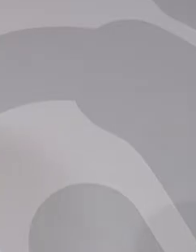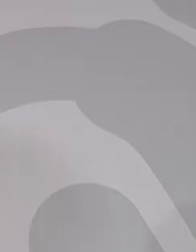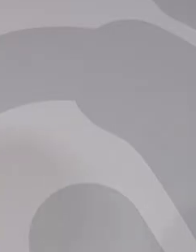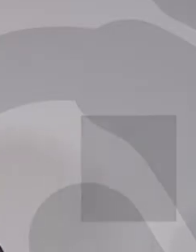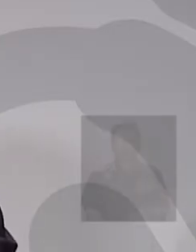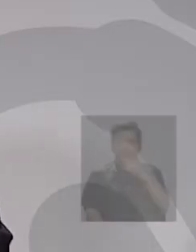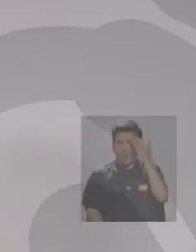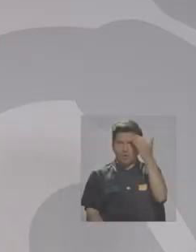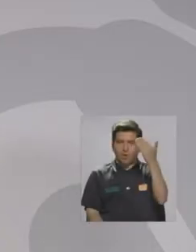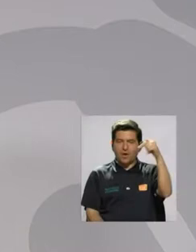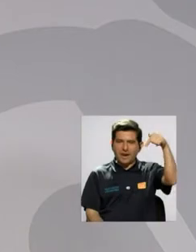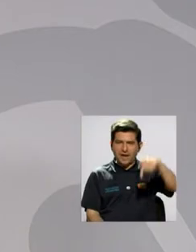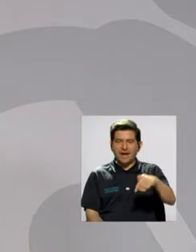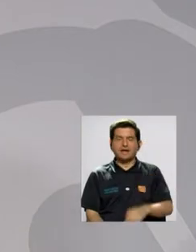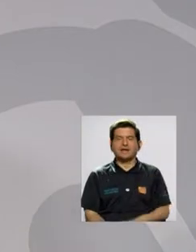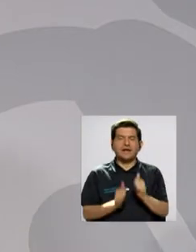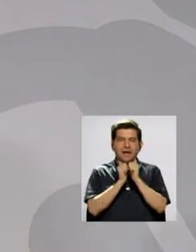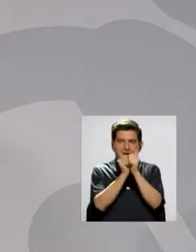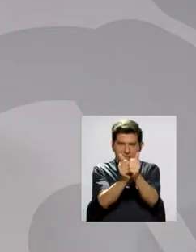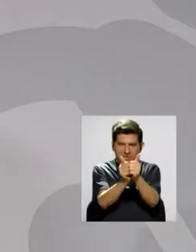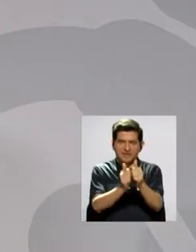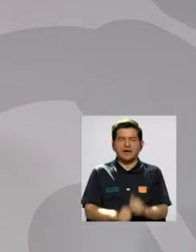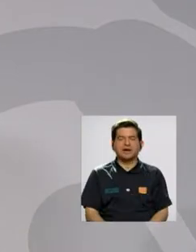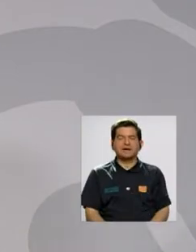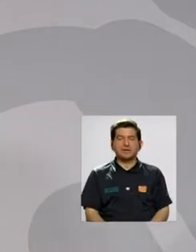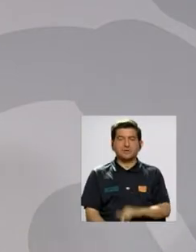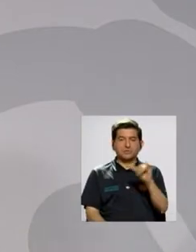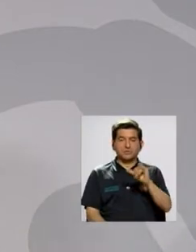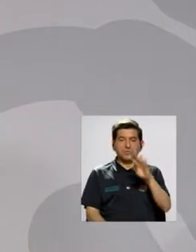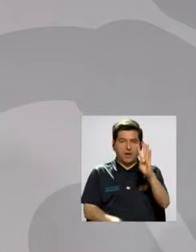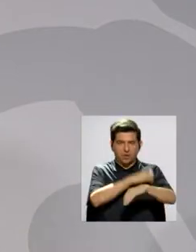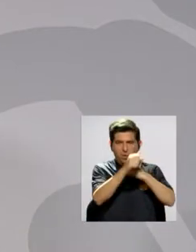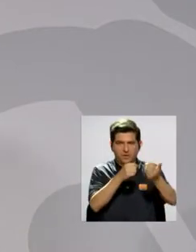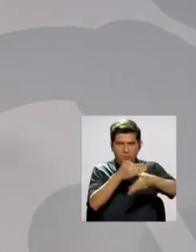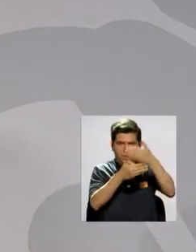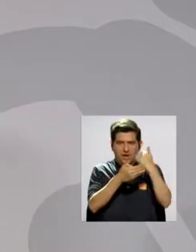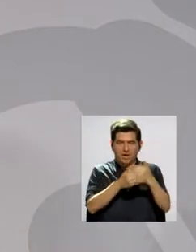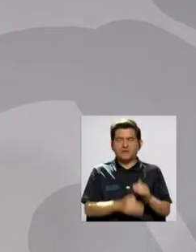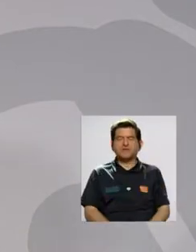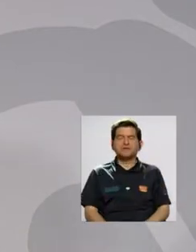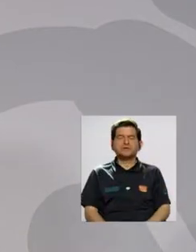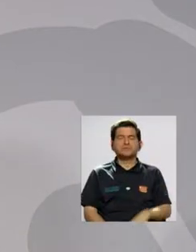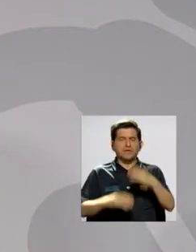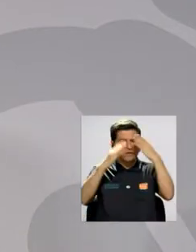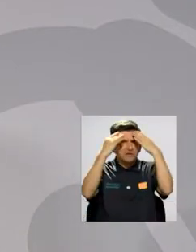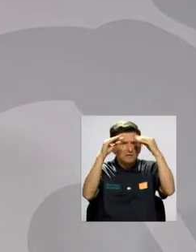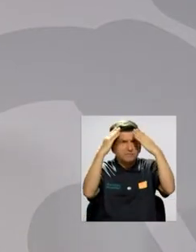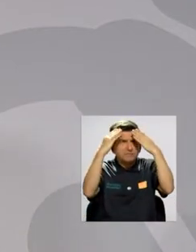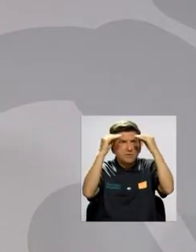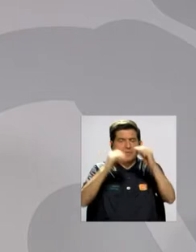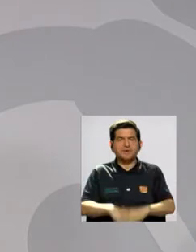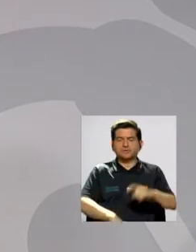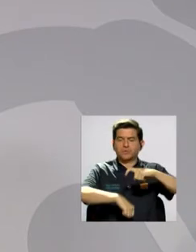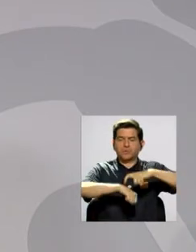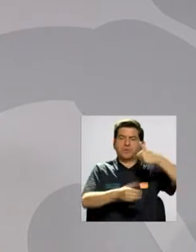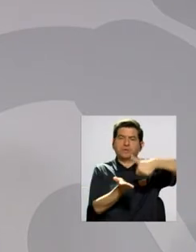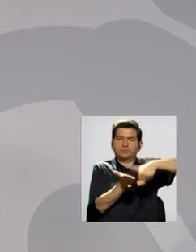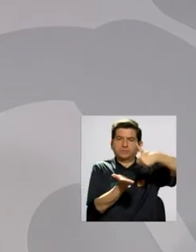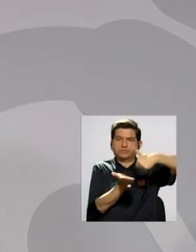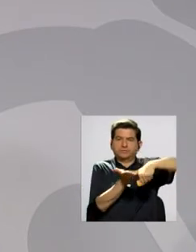Hola, estamos aquí con ustedes, como estuvimos hace 4 años casualmente informando sobre el periodo